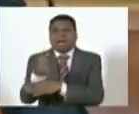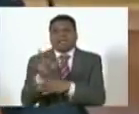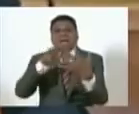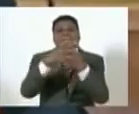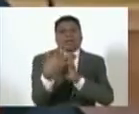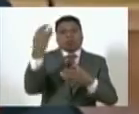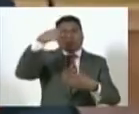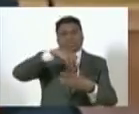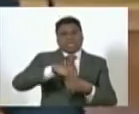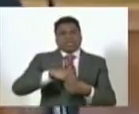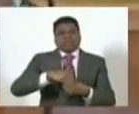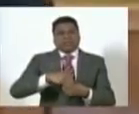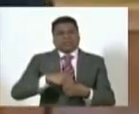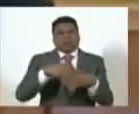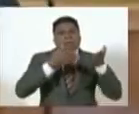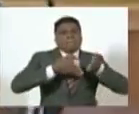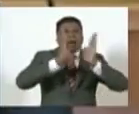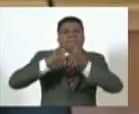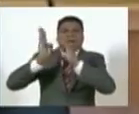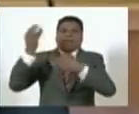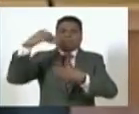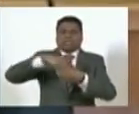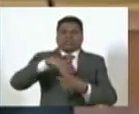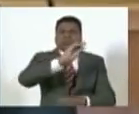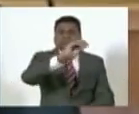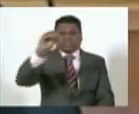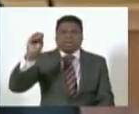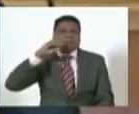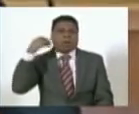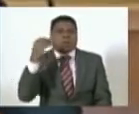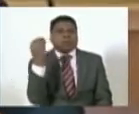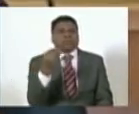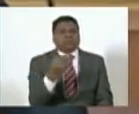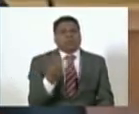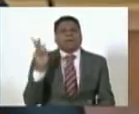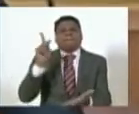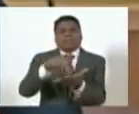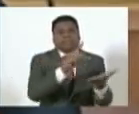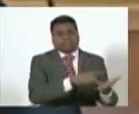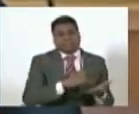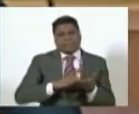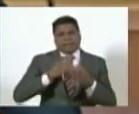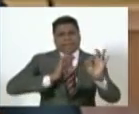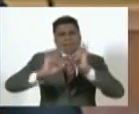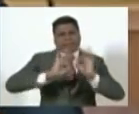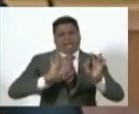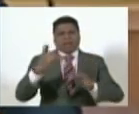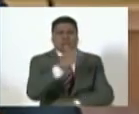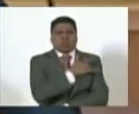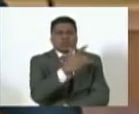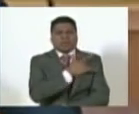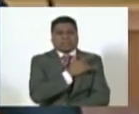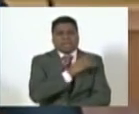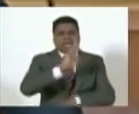adentro, urbanización adentro. Llamo a la juventud a incorporarse, a prepararse en la Universidad